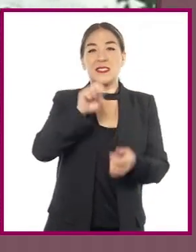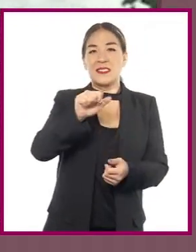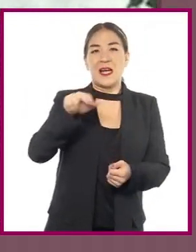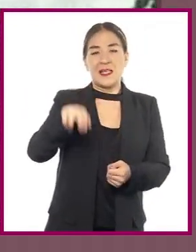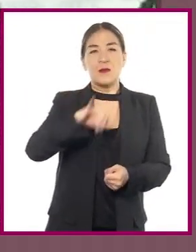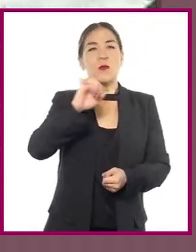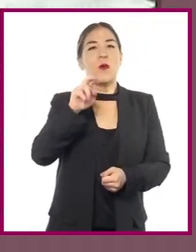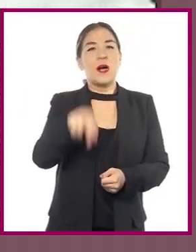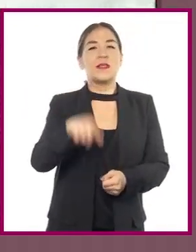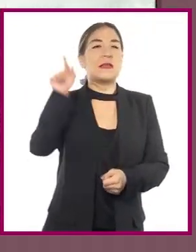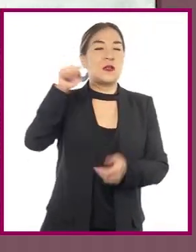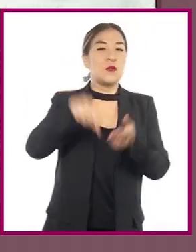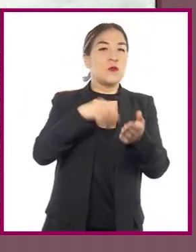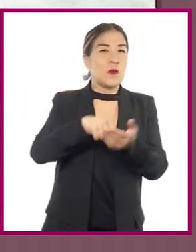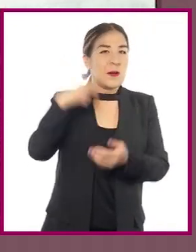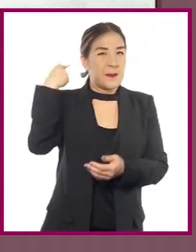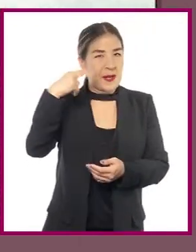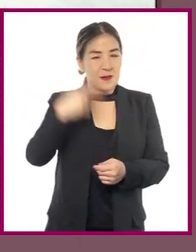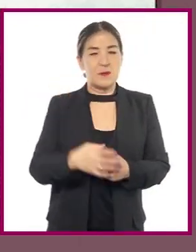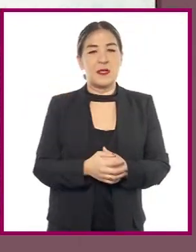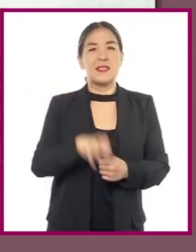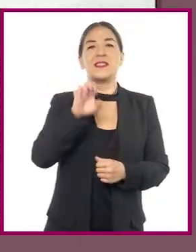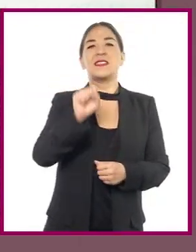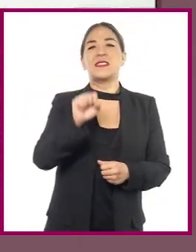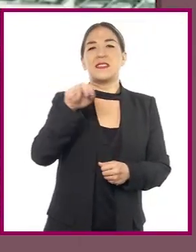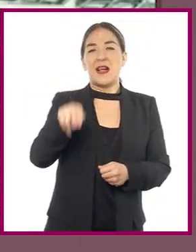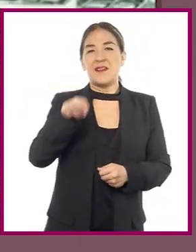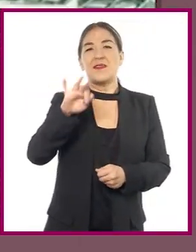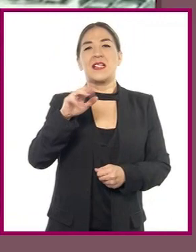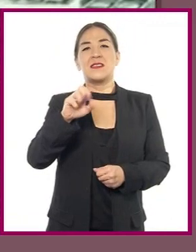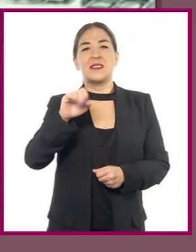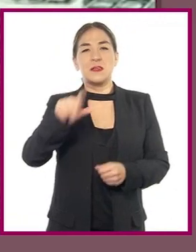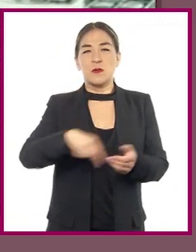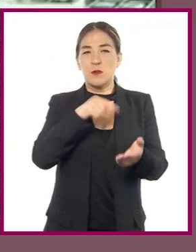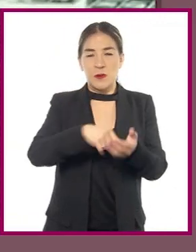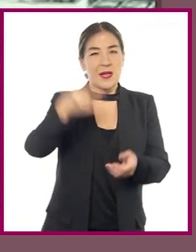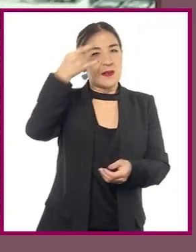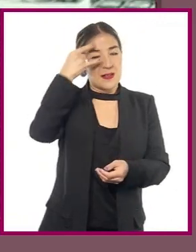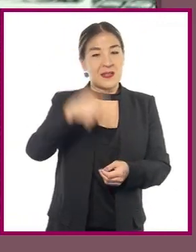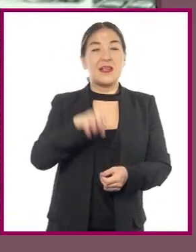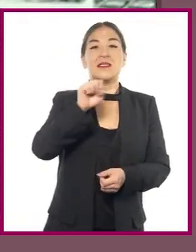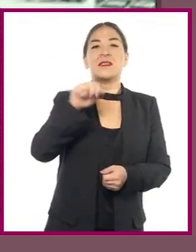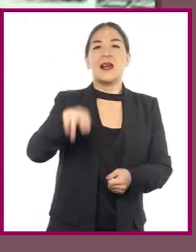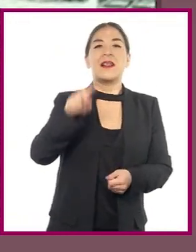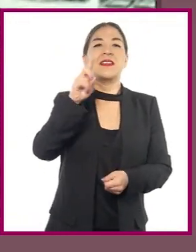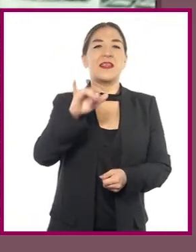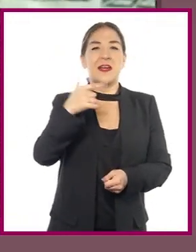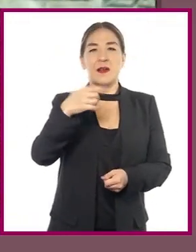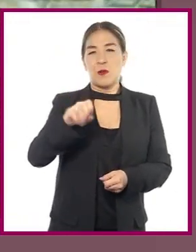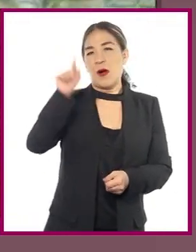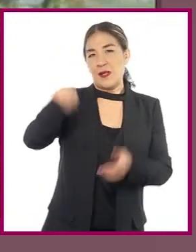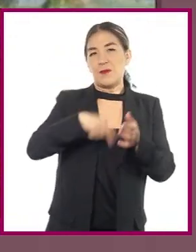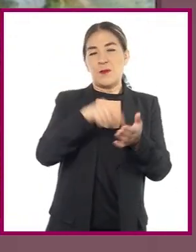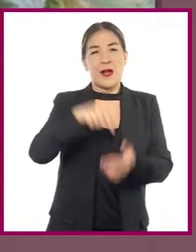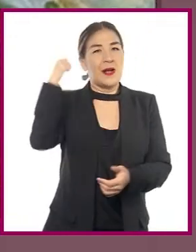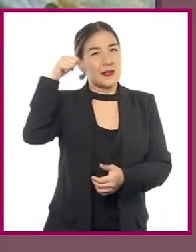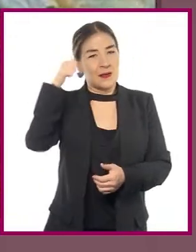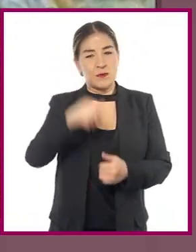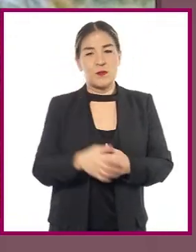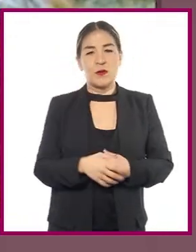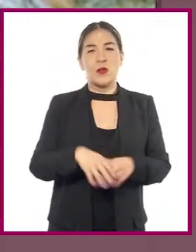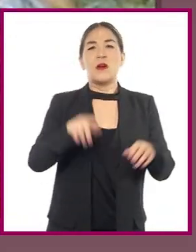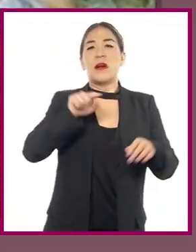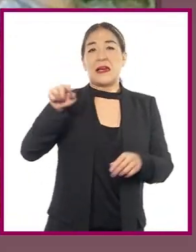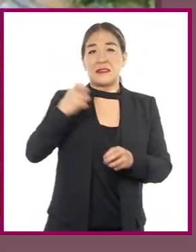en Veracruz, San Francisco, en Campeche, y San Diego, en Acapulco. Los piratas